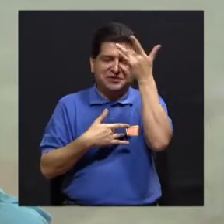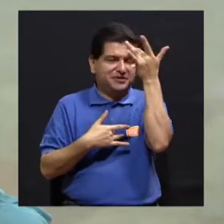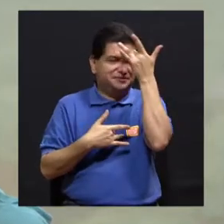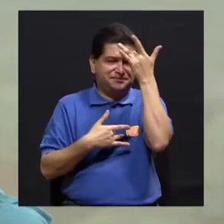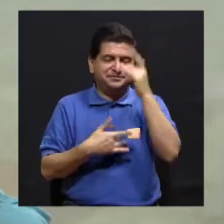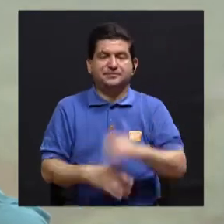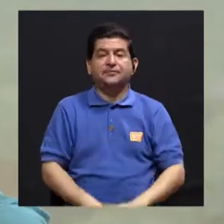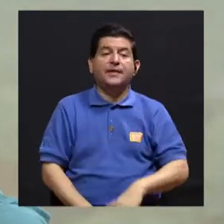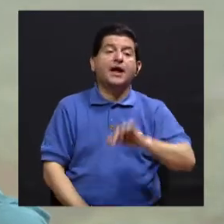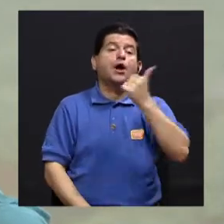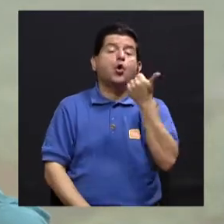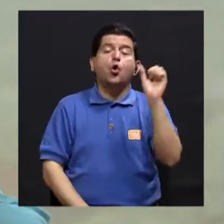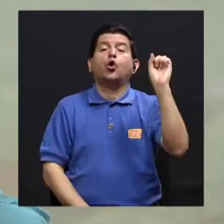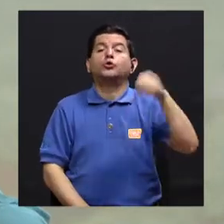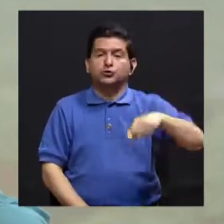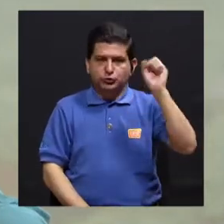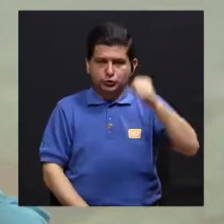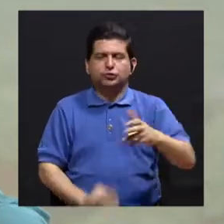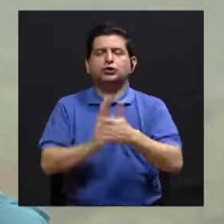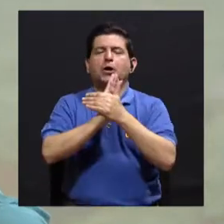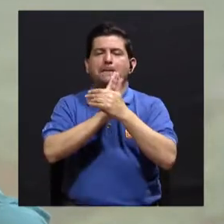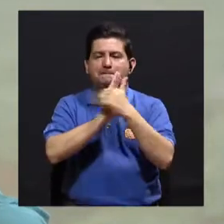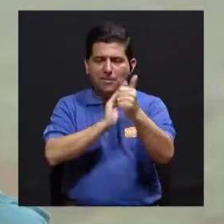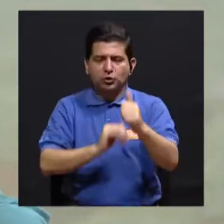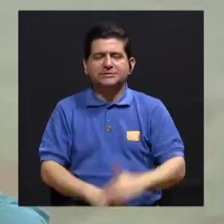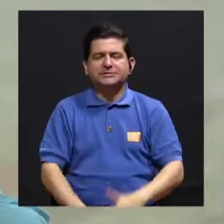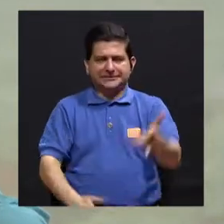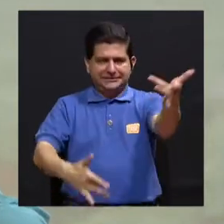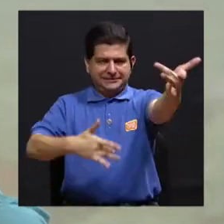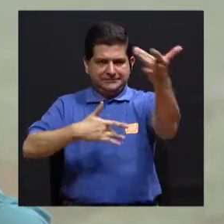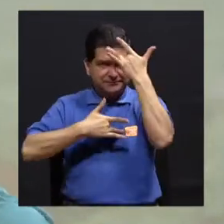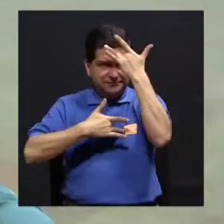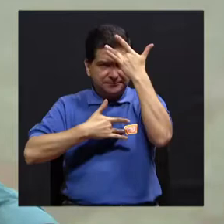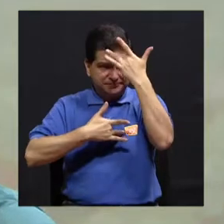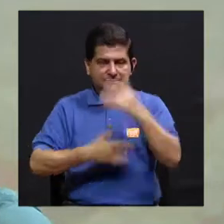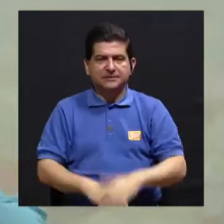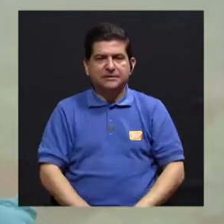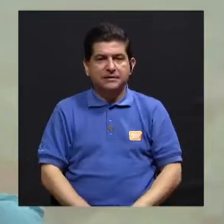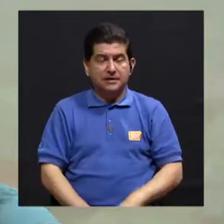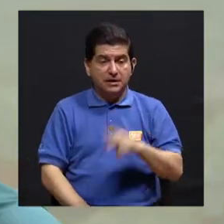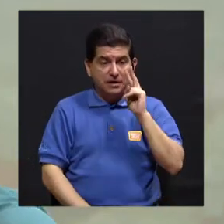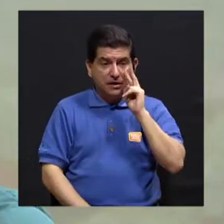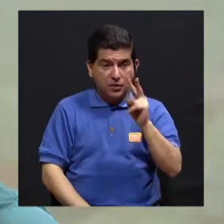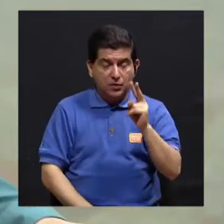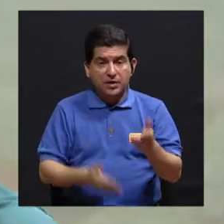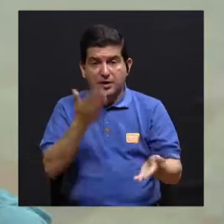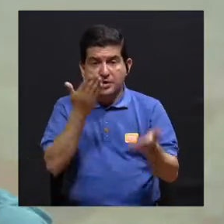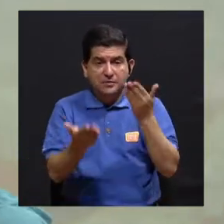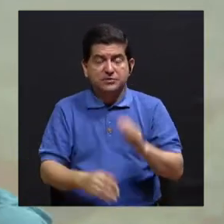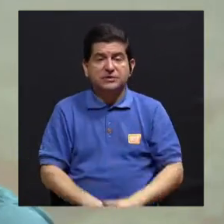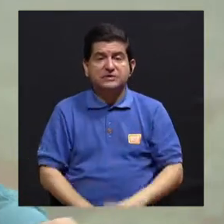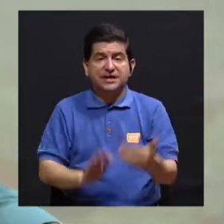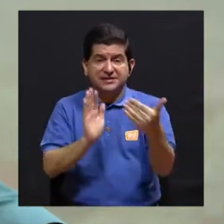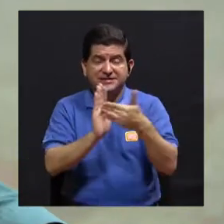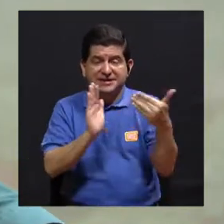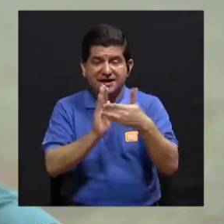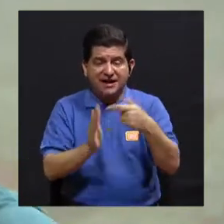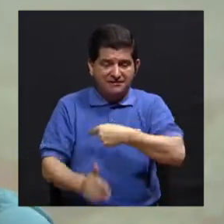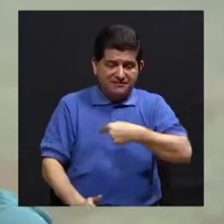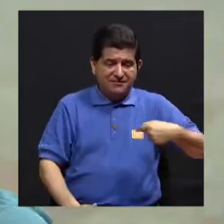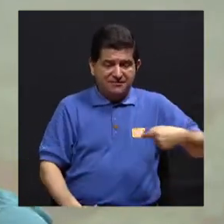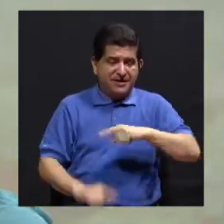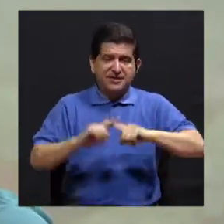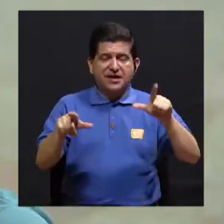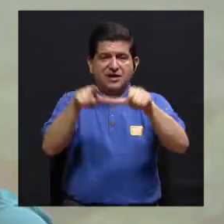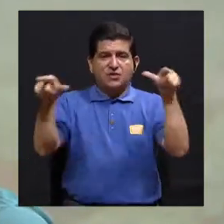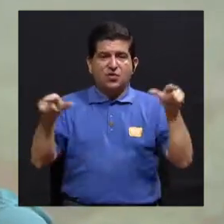caso. Hay otros que sí tienen potencial patogénico, ¿verdad? Entonces, realmente ellos, con lo que sea que hagan en el intestino o en diferentes